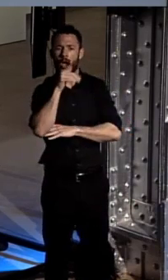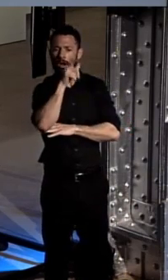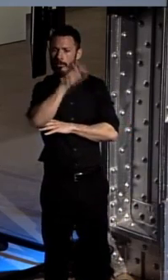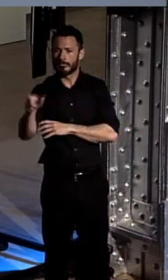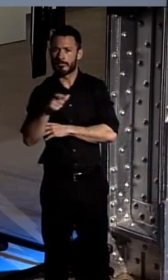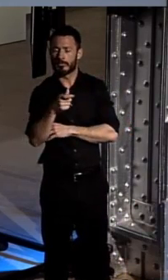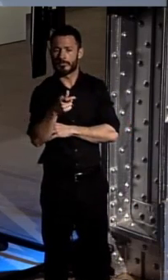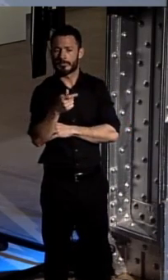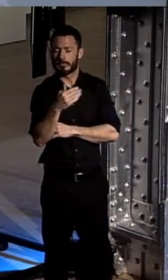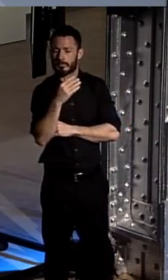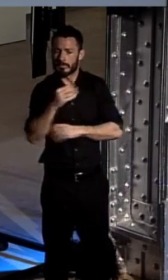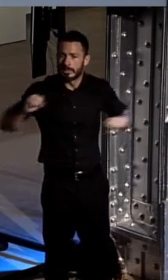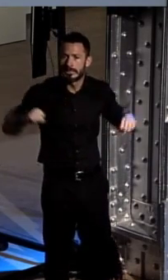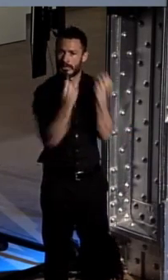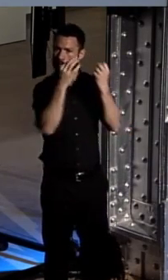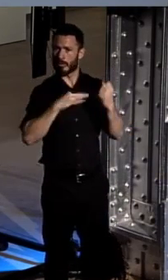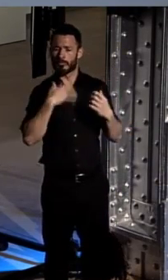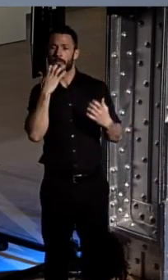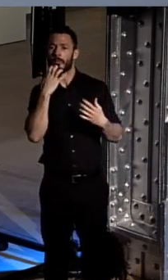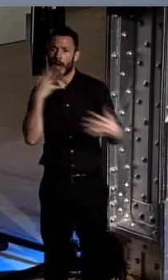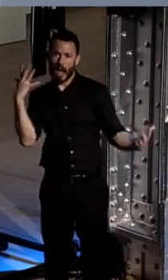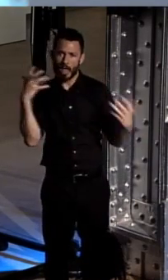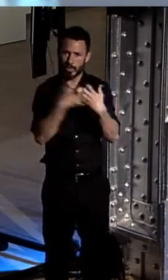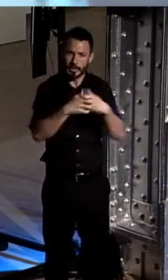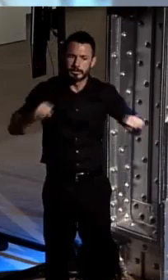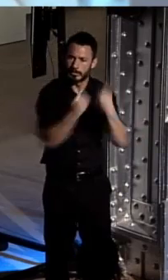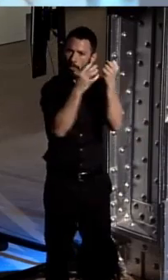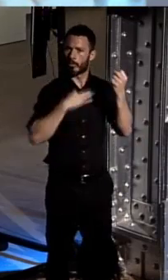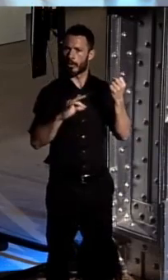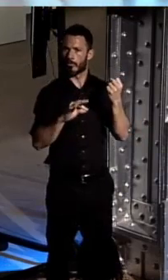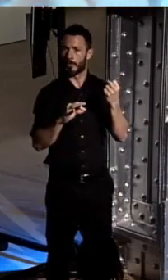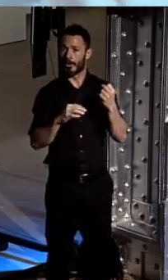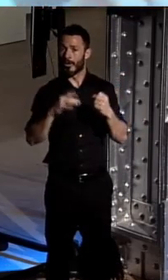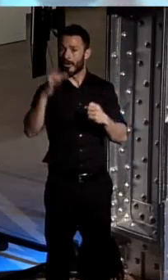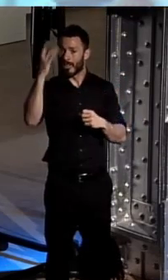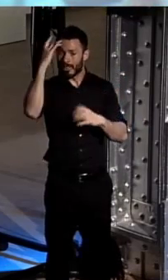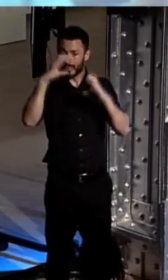donde antes no la teníamos, y después de un accidente mucha gente se salva, pero no tenemos la capacidad de restituir el